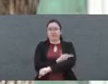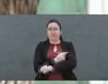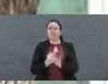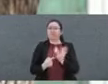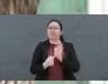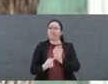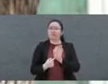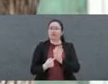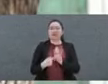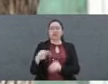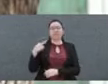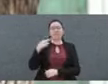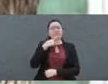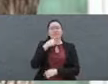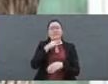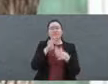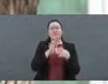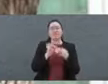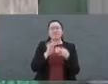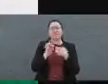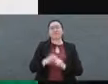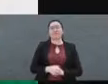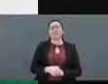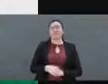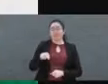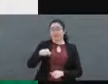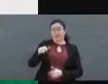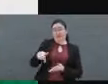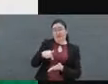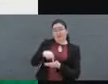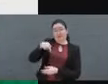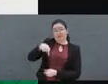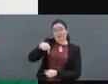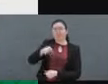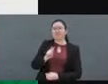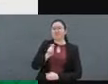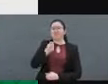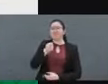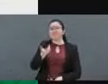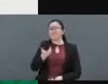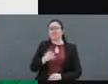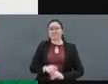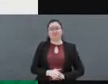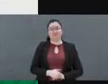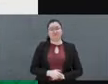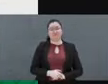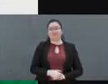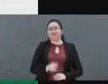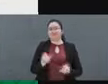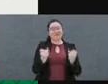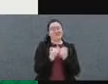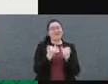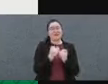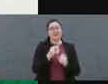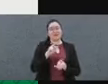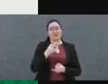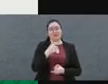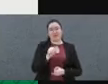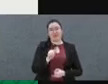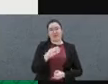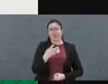para el recorrido. Esta planta potabilizadora, también la de La Viga 4,